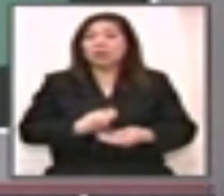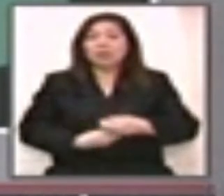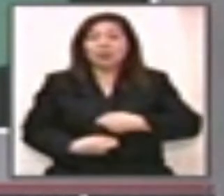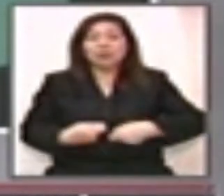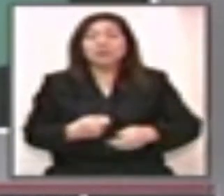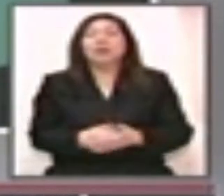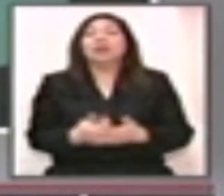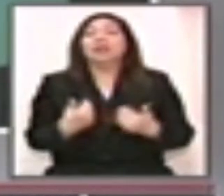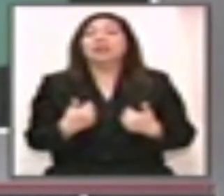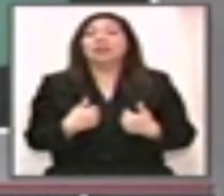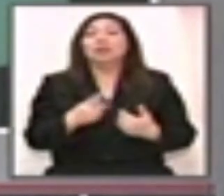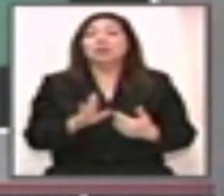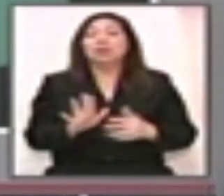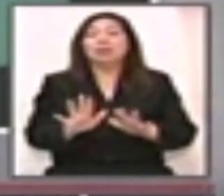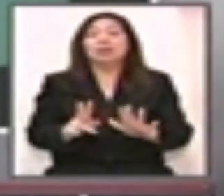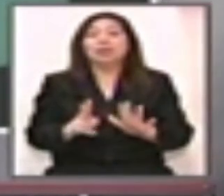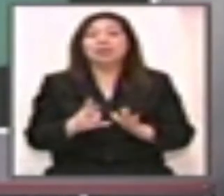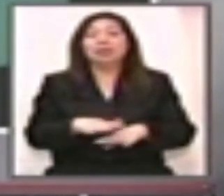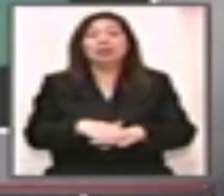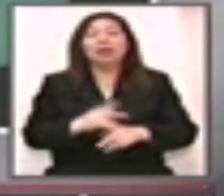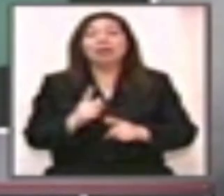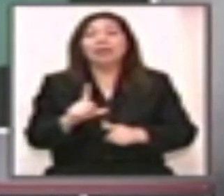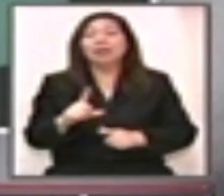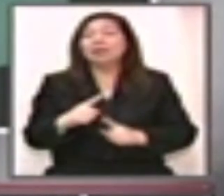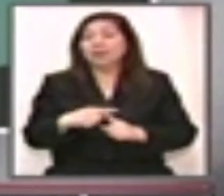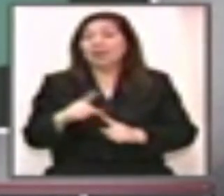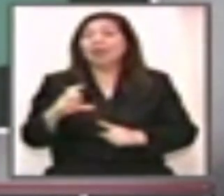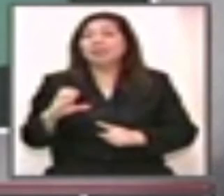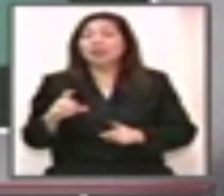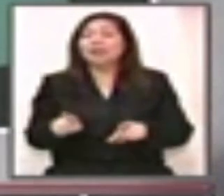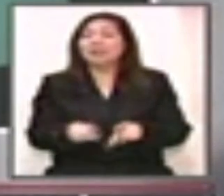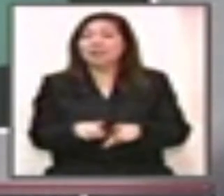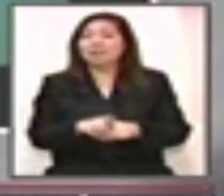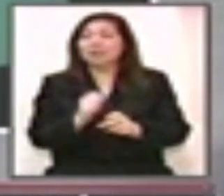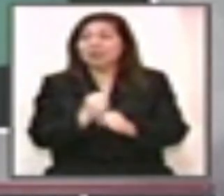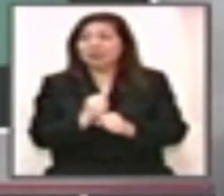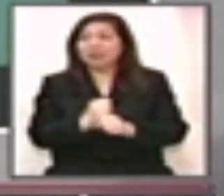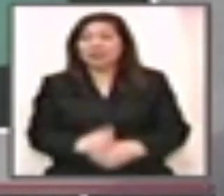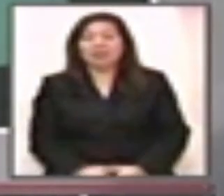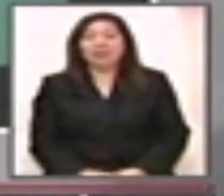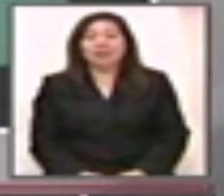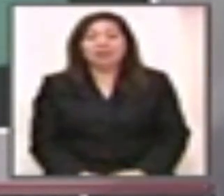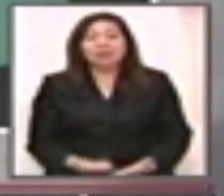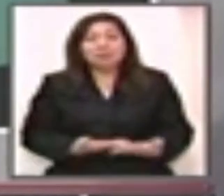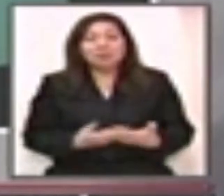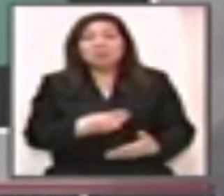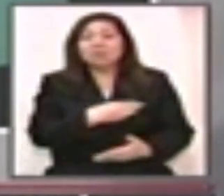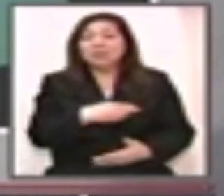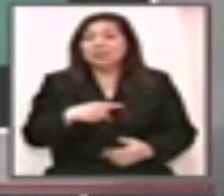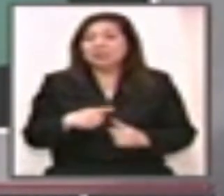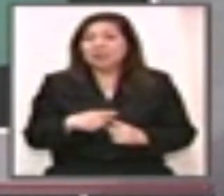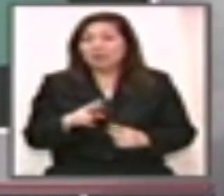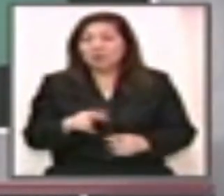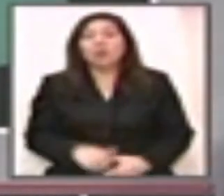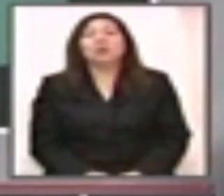negociadores que tienen en su haber 17 tratados de libre comercio. Estamos también trabajando en el esquema del premio MINCETUR, que se va a